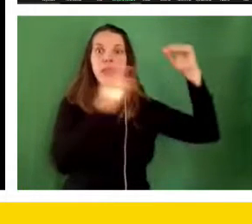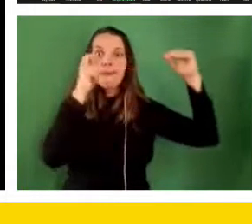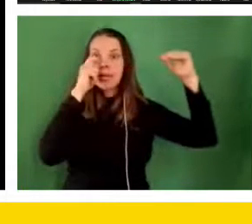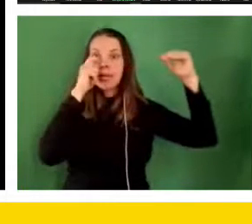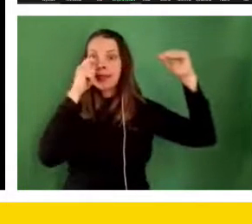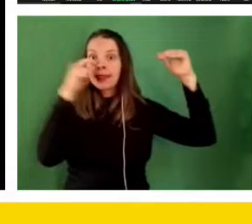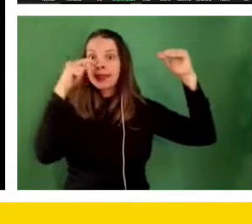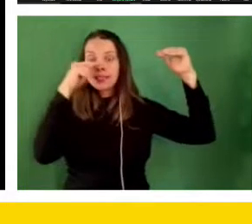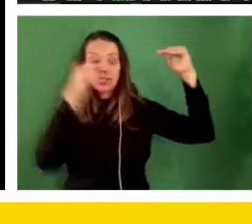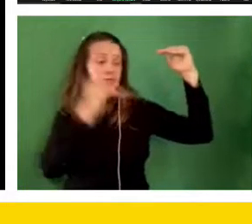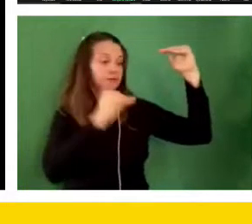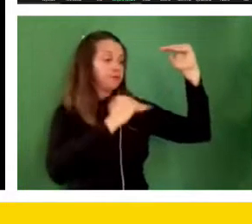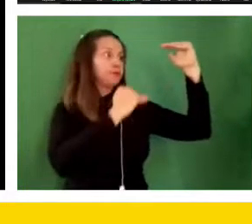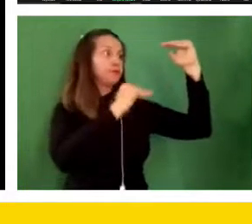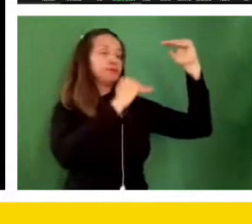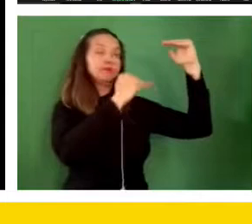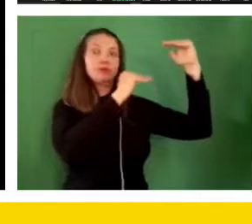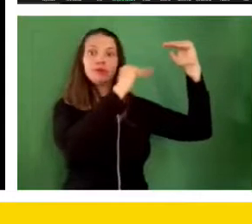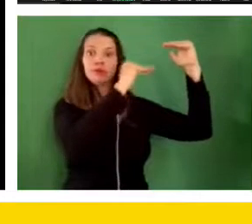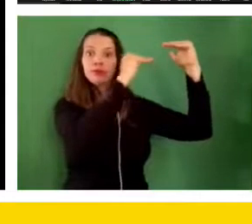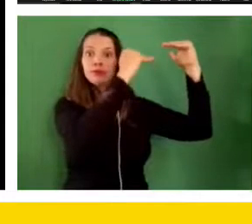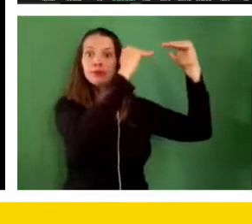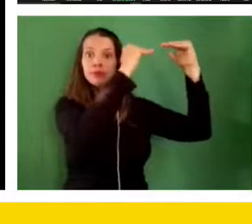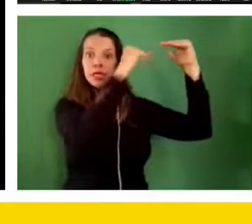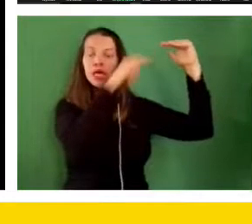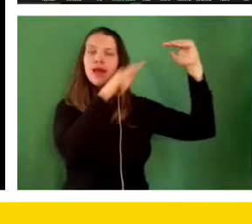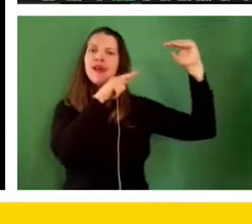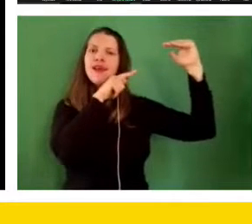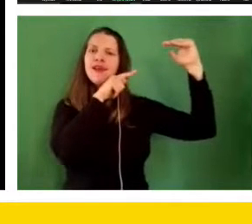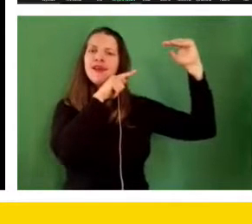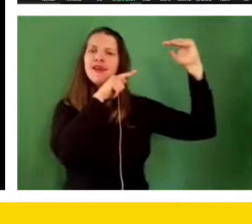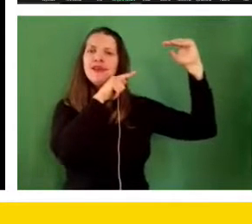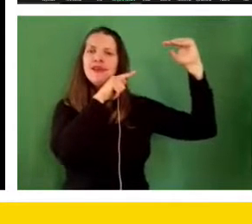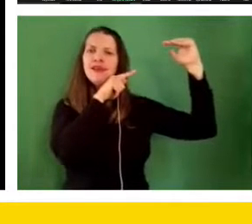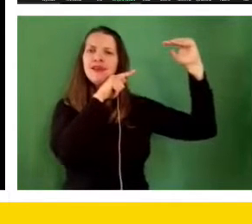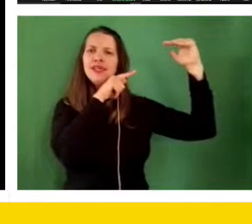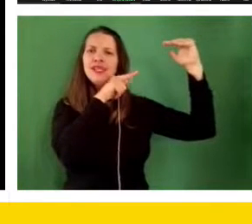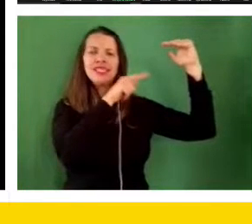Ahora, eso es un poco como que la altura